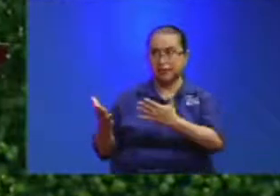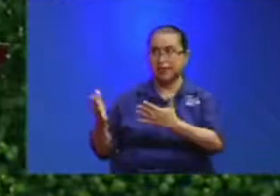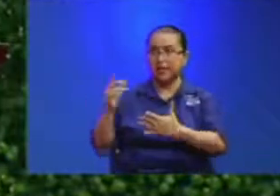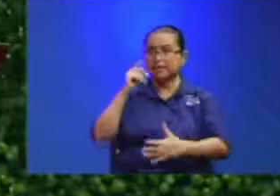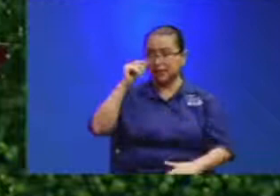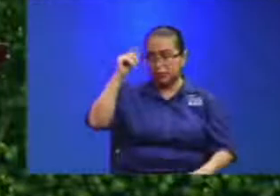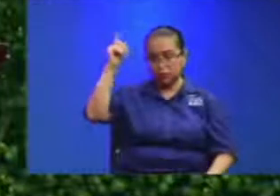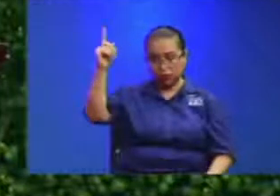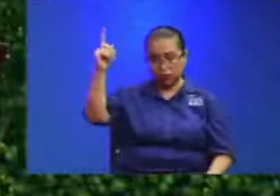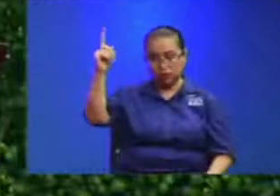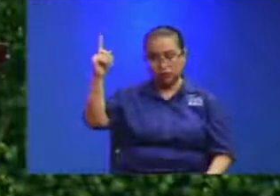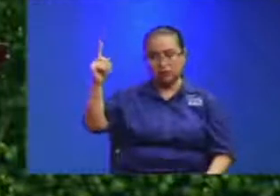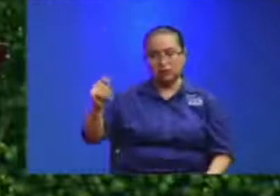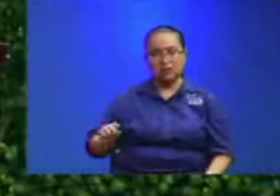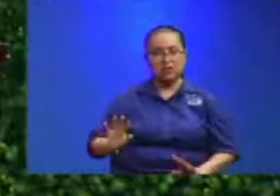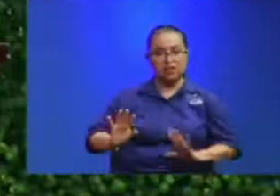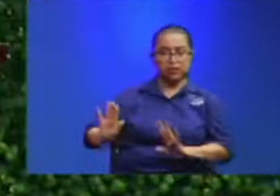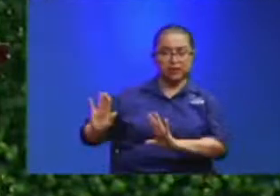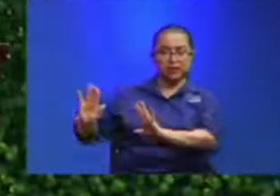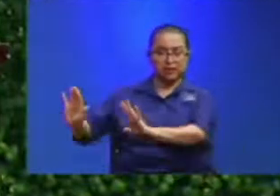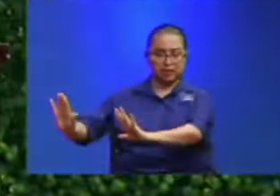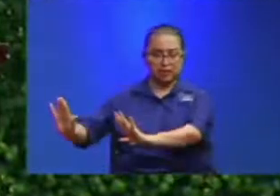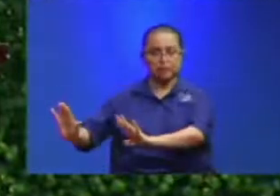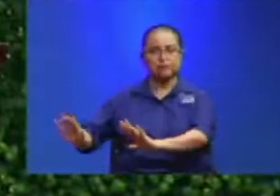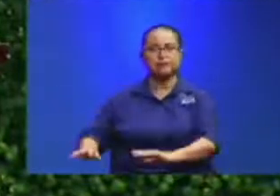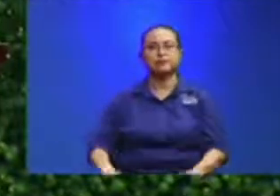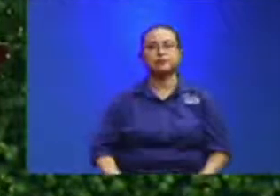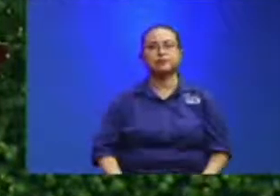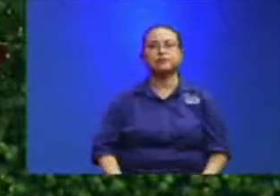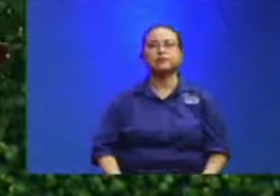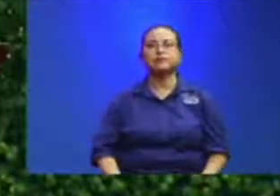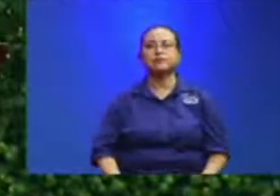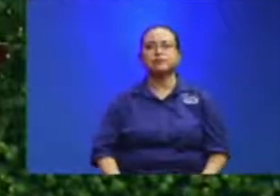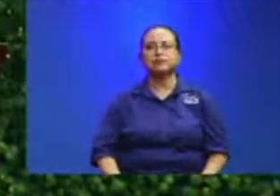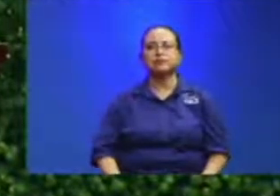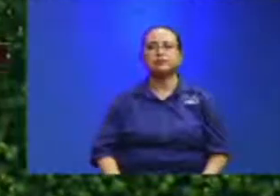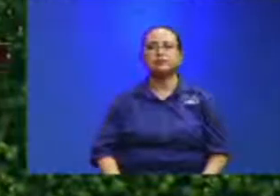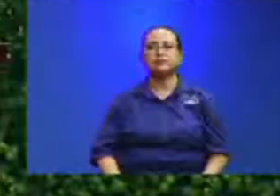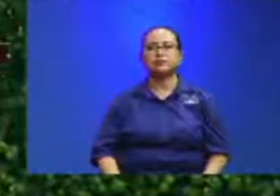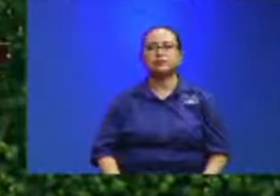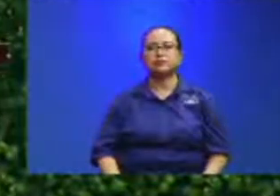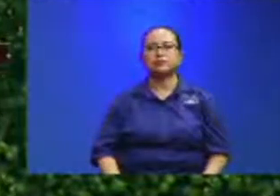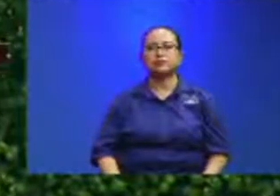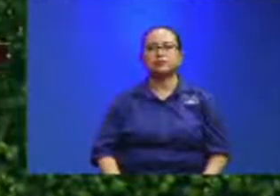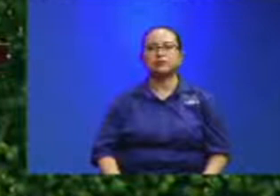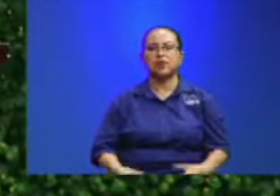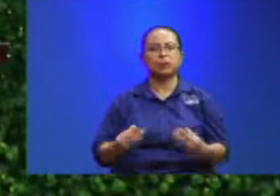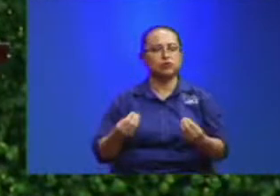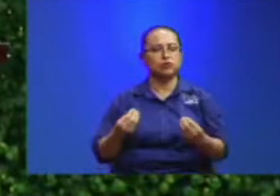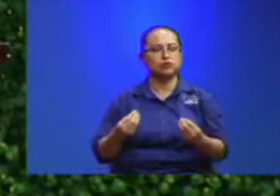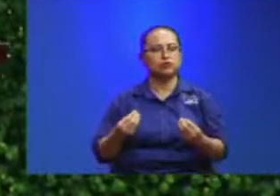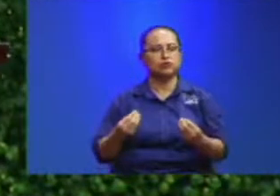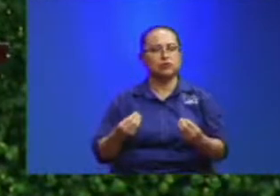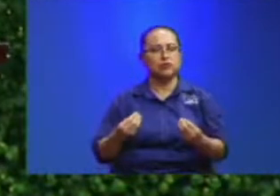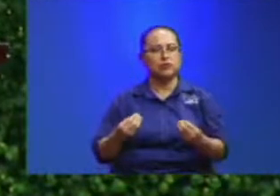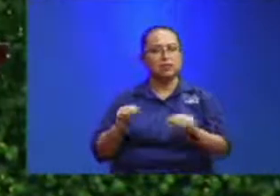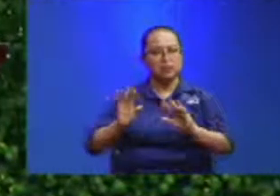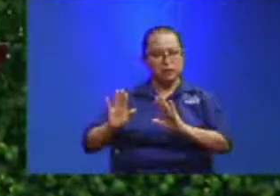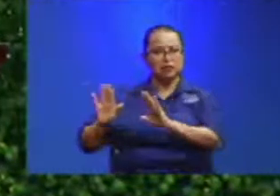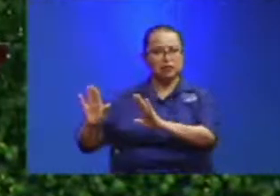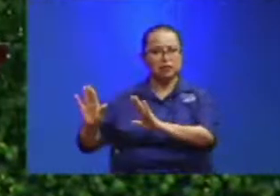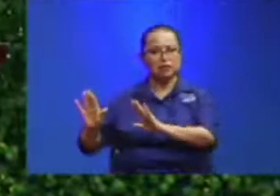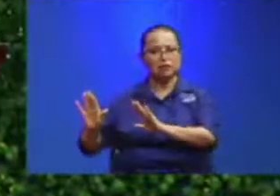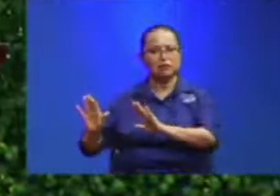biblia al señor y de eso sin recuerdos nombres no les voy a decir y rechazaron y fue